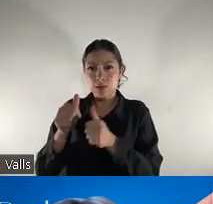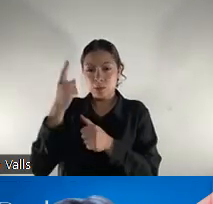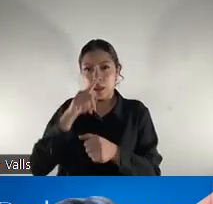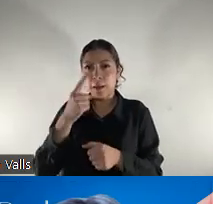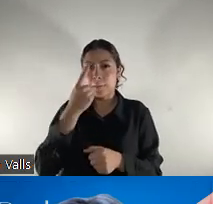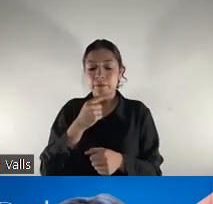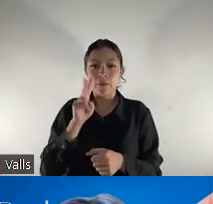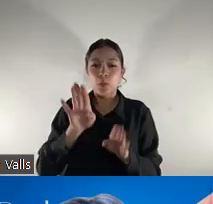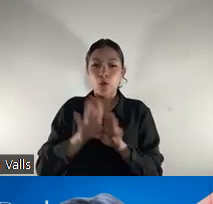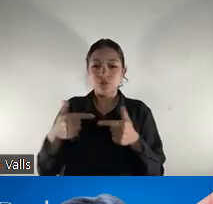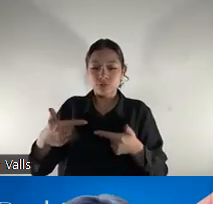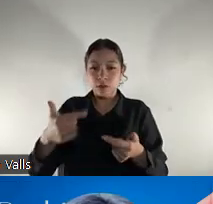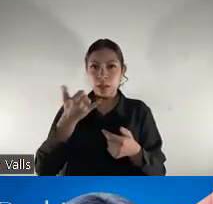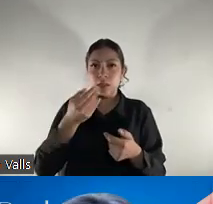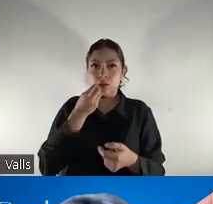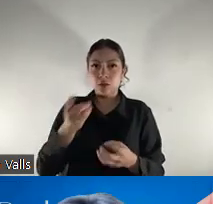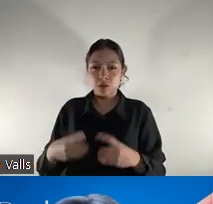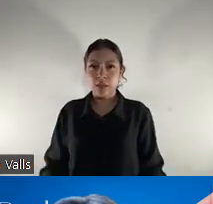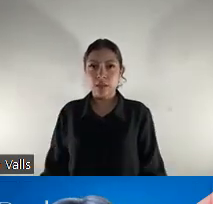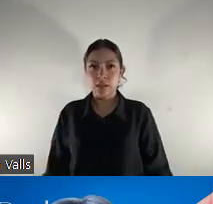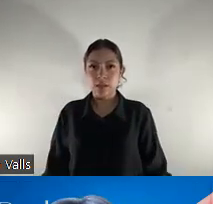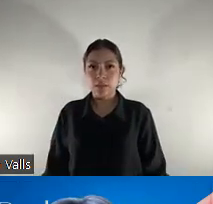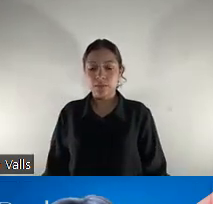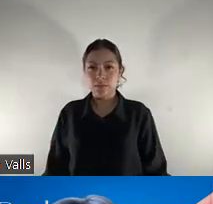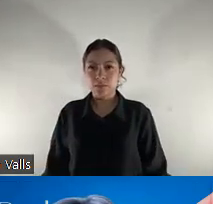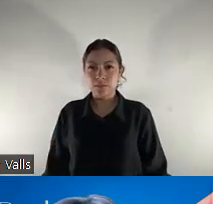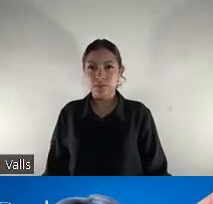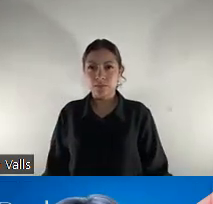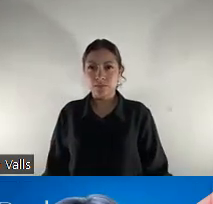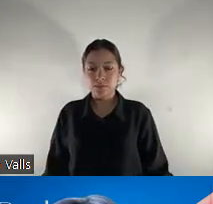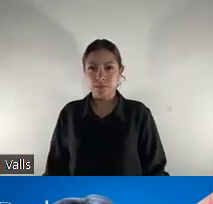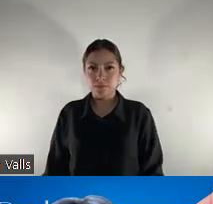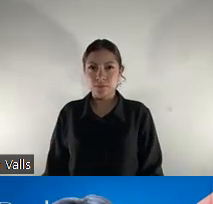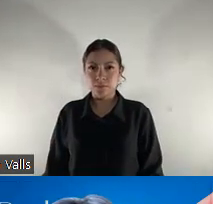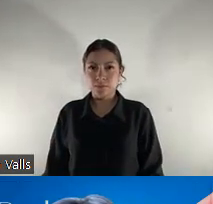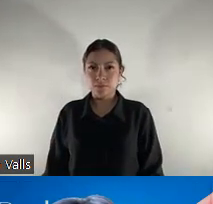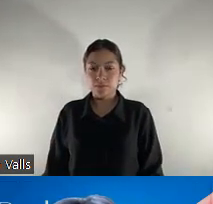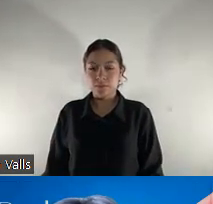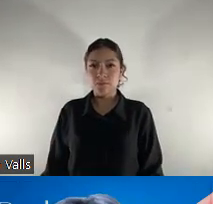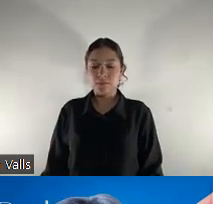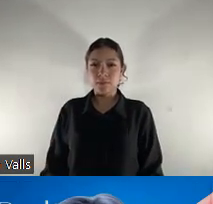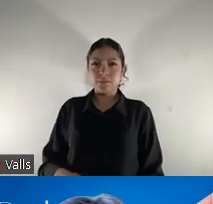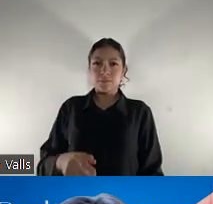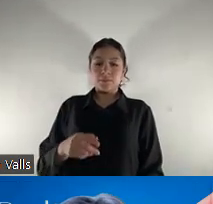como nutricional, por ejemplo, de los trastornos del neurodesarrollo en el estado de Sonora.